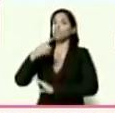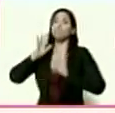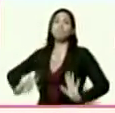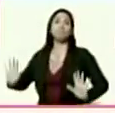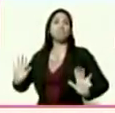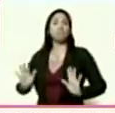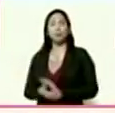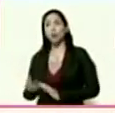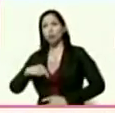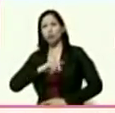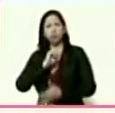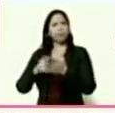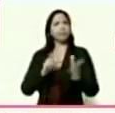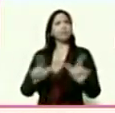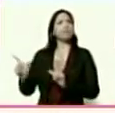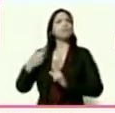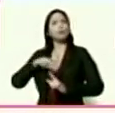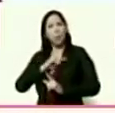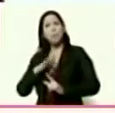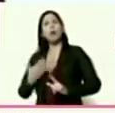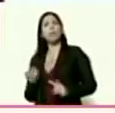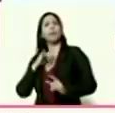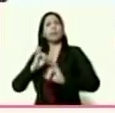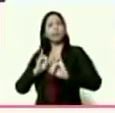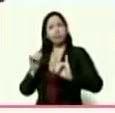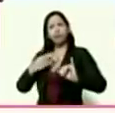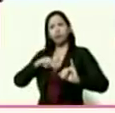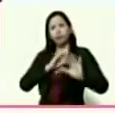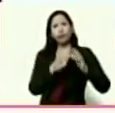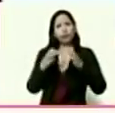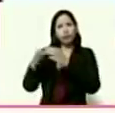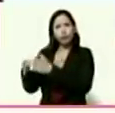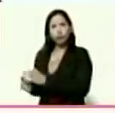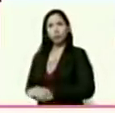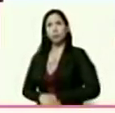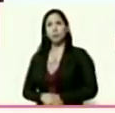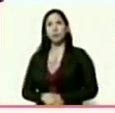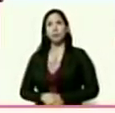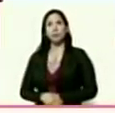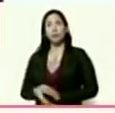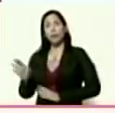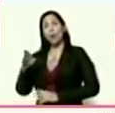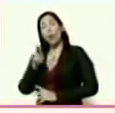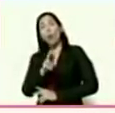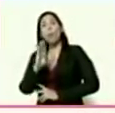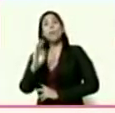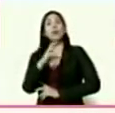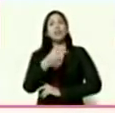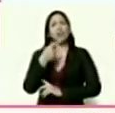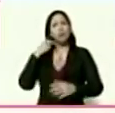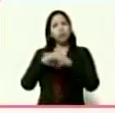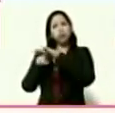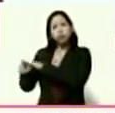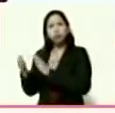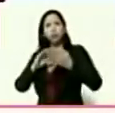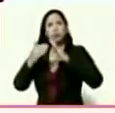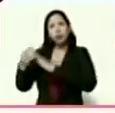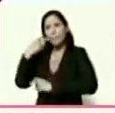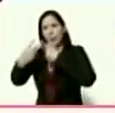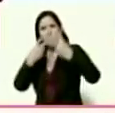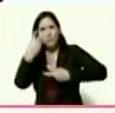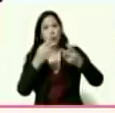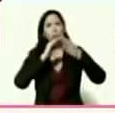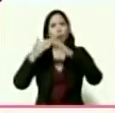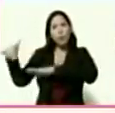estaríamos totalmente listos nosotros con nuestra estructura de las VCH y dentro de las VCH las comunidades y las comunidades de